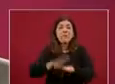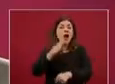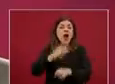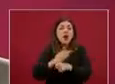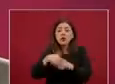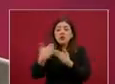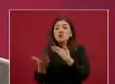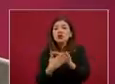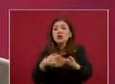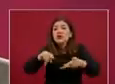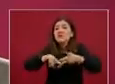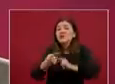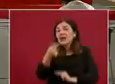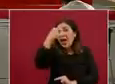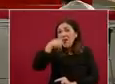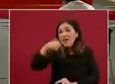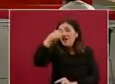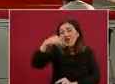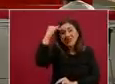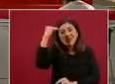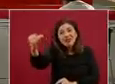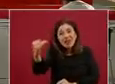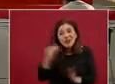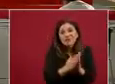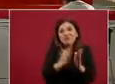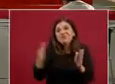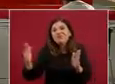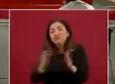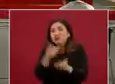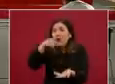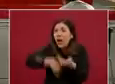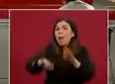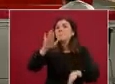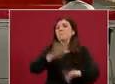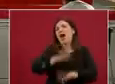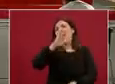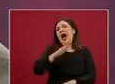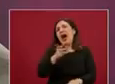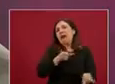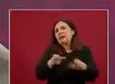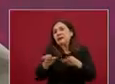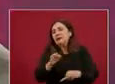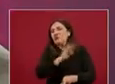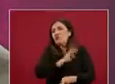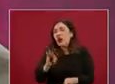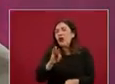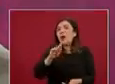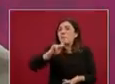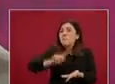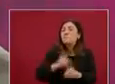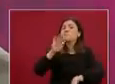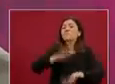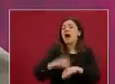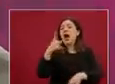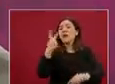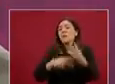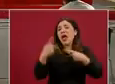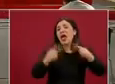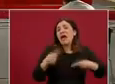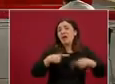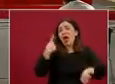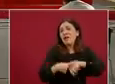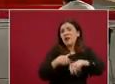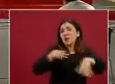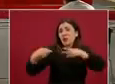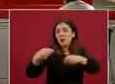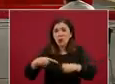próximos a entrar en la temporada de influenza, temporada en donde existe una predicción razonada de que podríamos tener un repunte COVID. Pero no